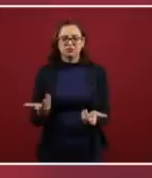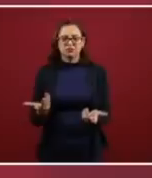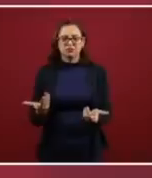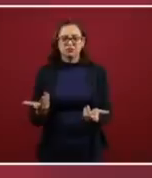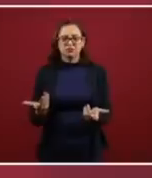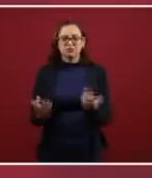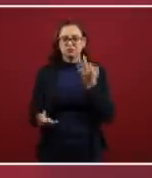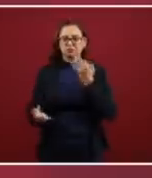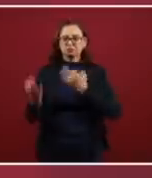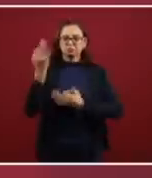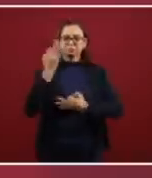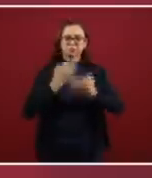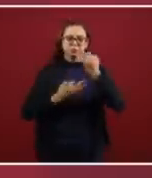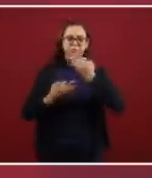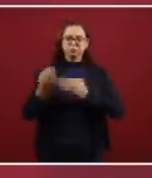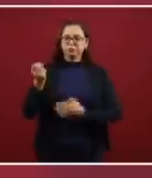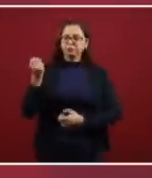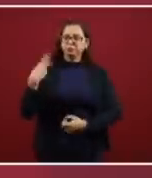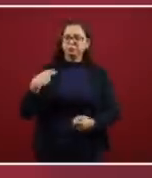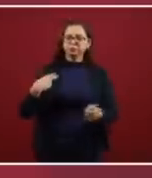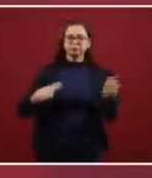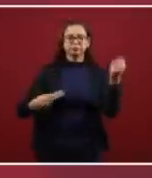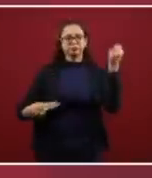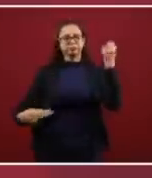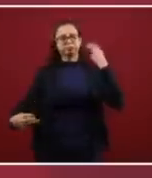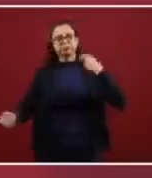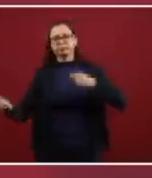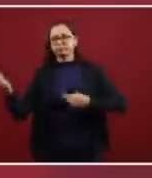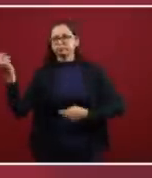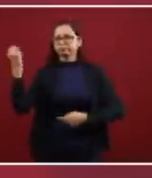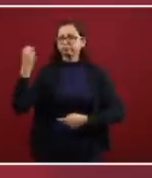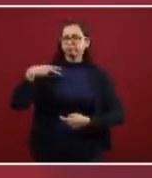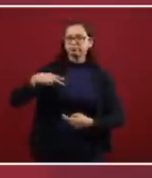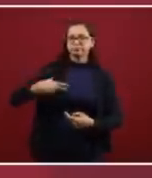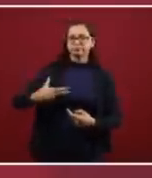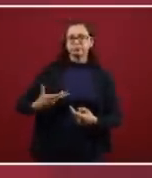colmados de atenciones, de privilegios, con